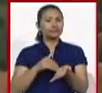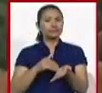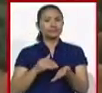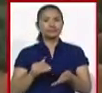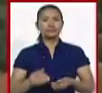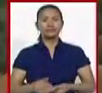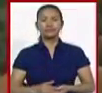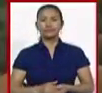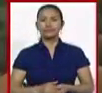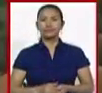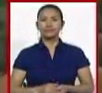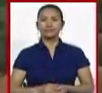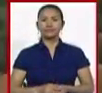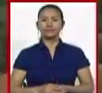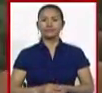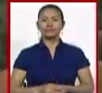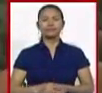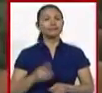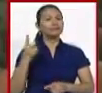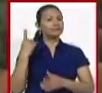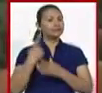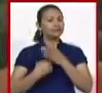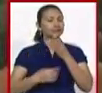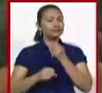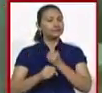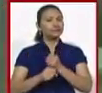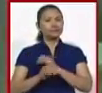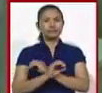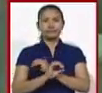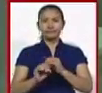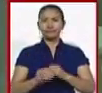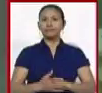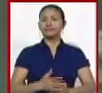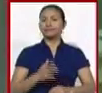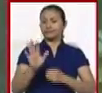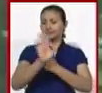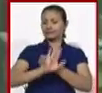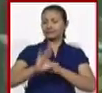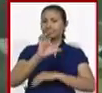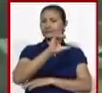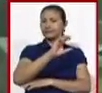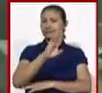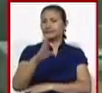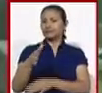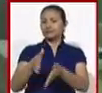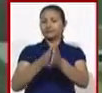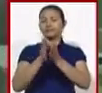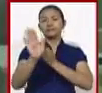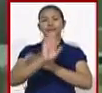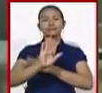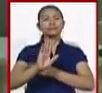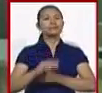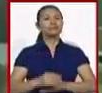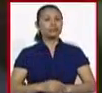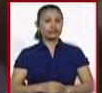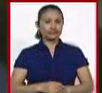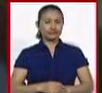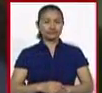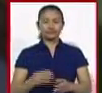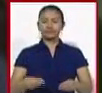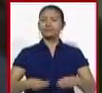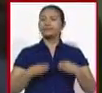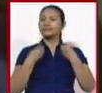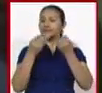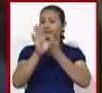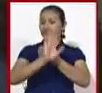porque no podemos confiar en ella. La Defensoría de Cochabamba solicitó a la Defensoría del municipio de Rani